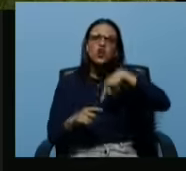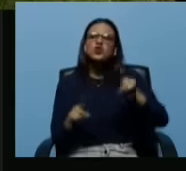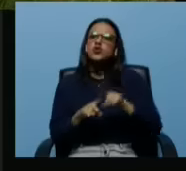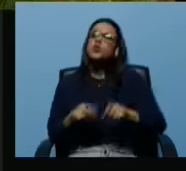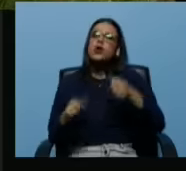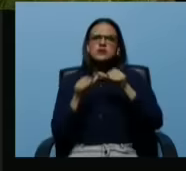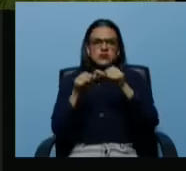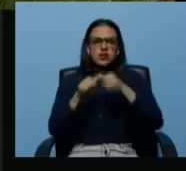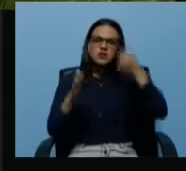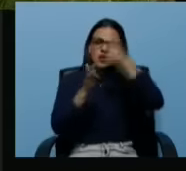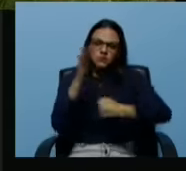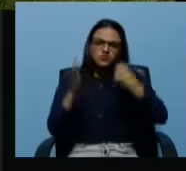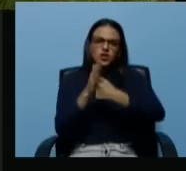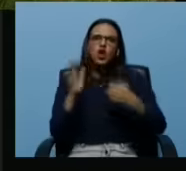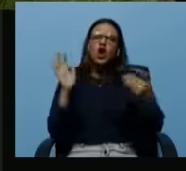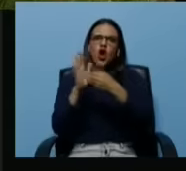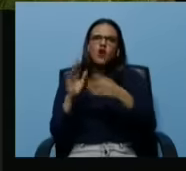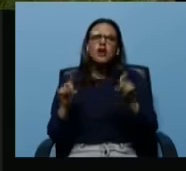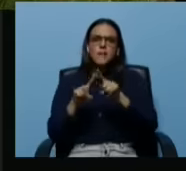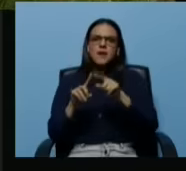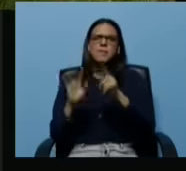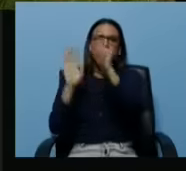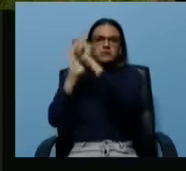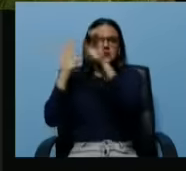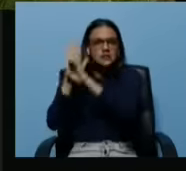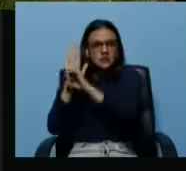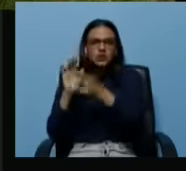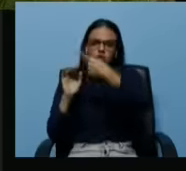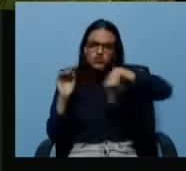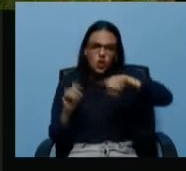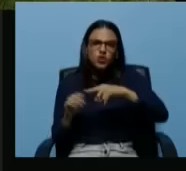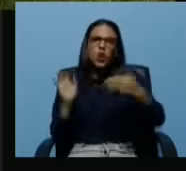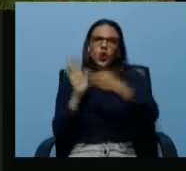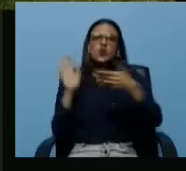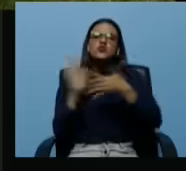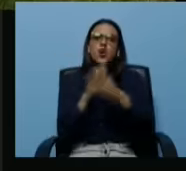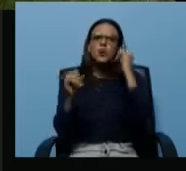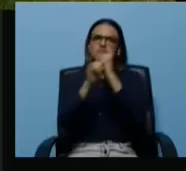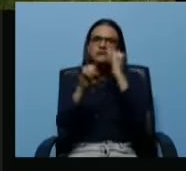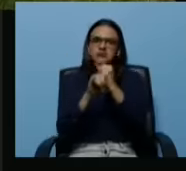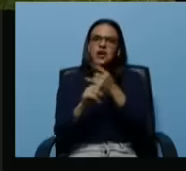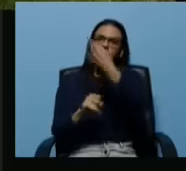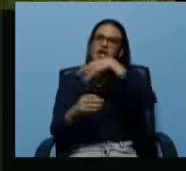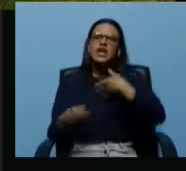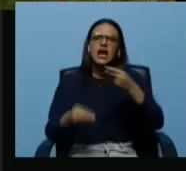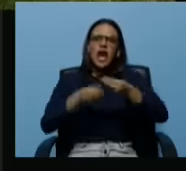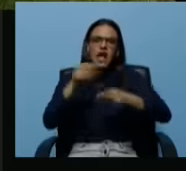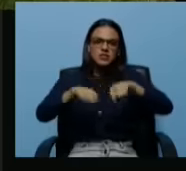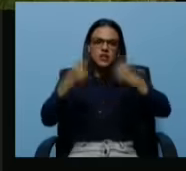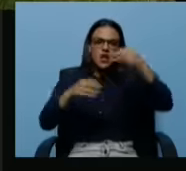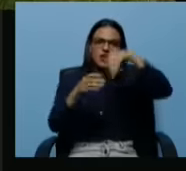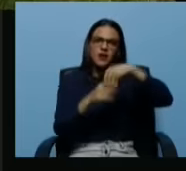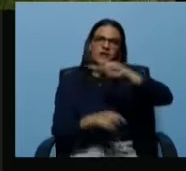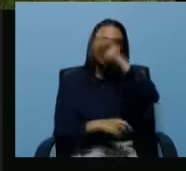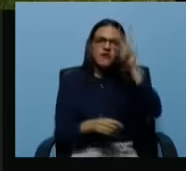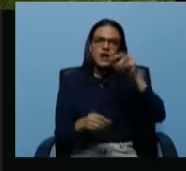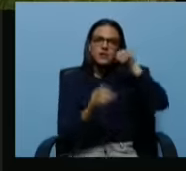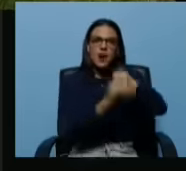mano un golpe de Estado cibernético, fascista y criminal.